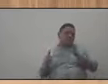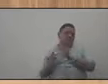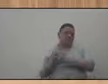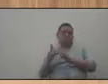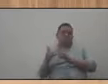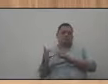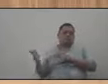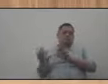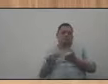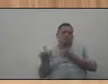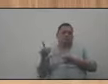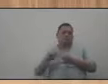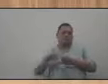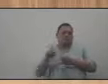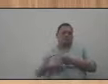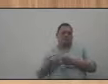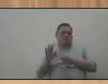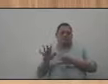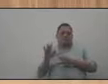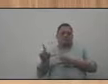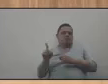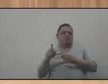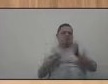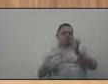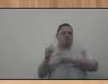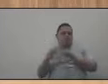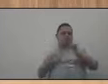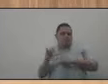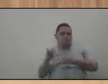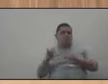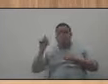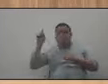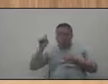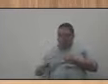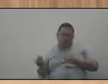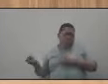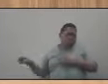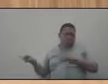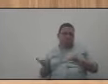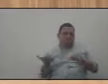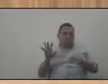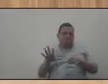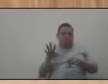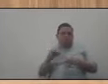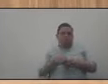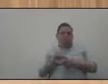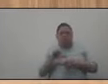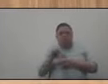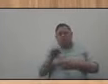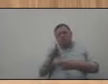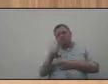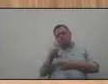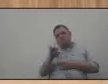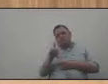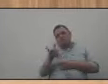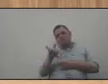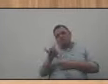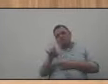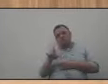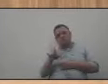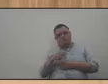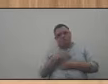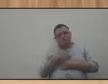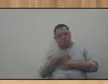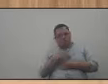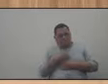nuestros afiliados, así como lo son en el departamento, son las enfermedades cardiovasculares producidas por enfermedades